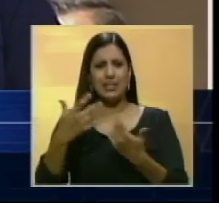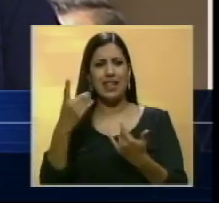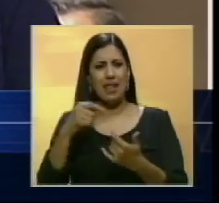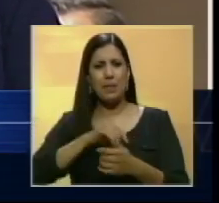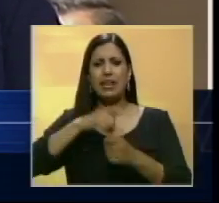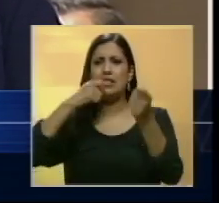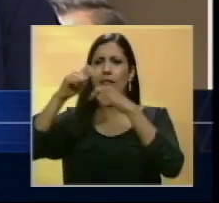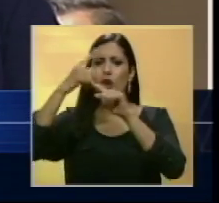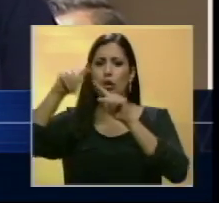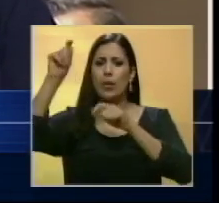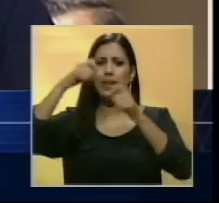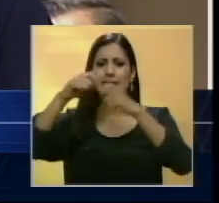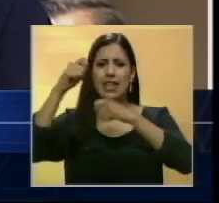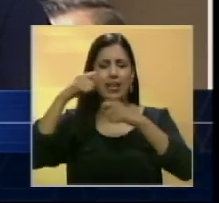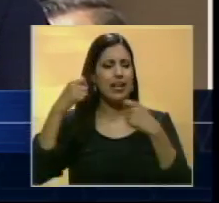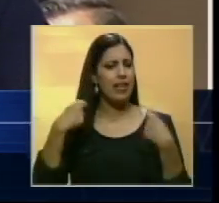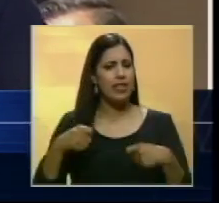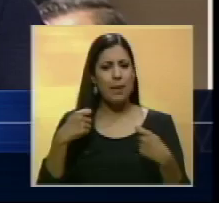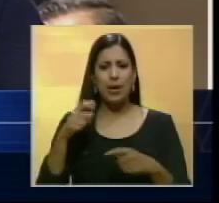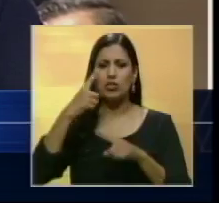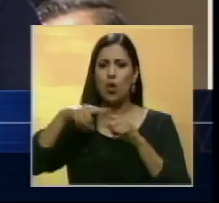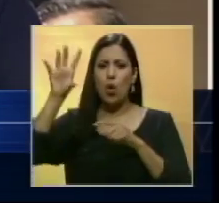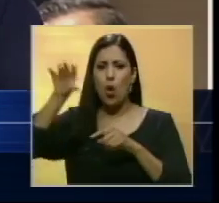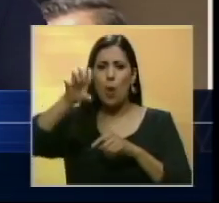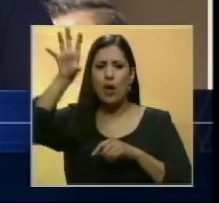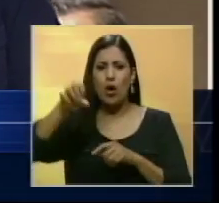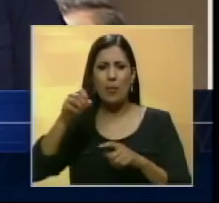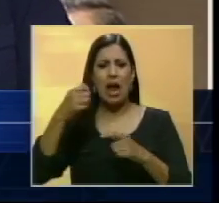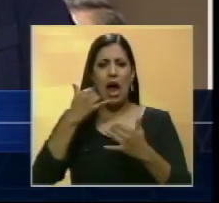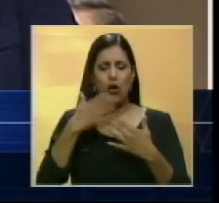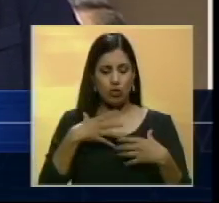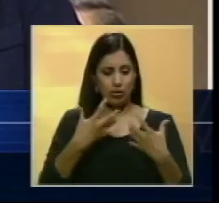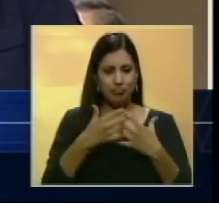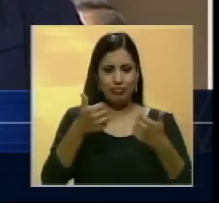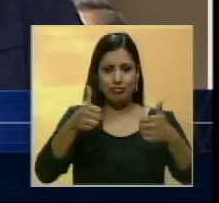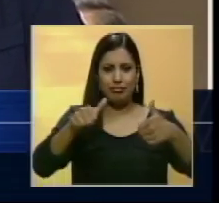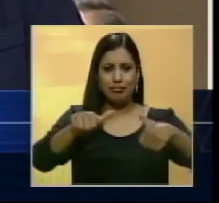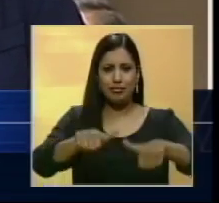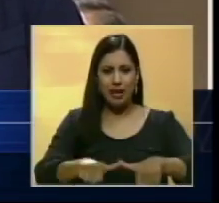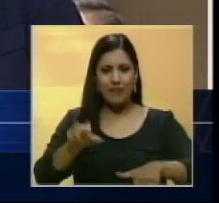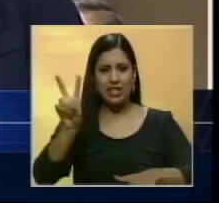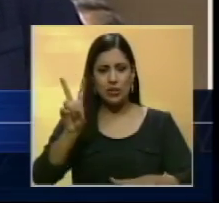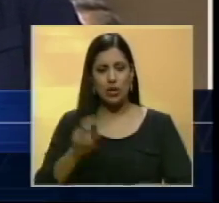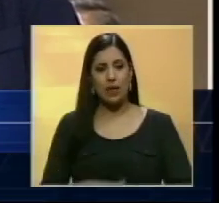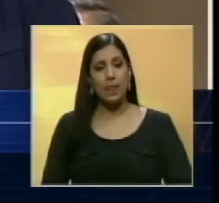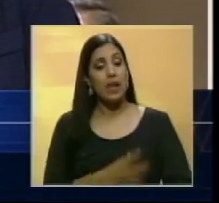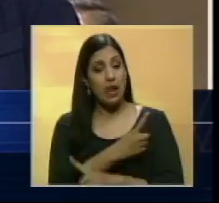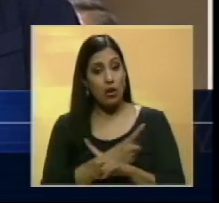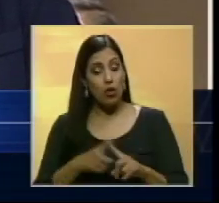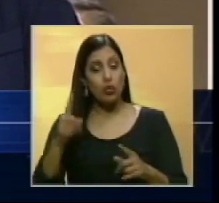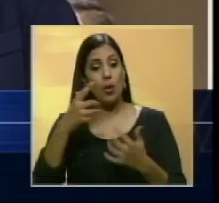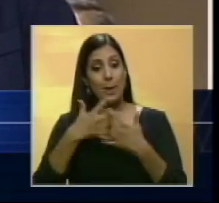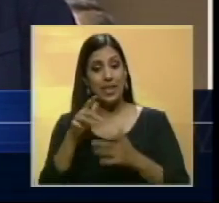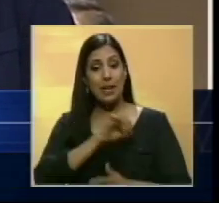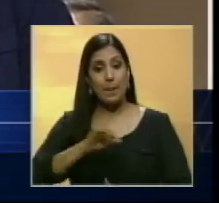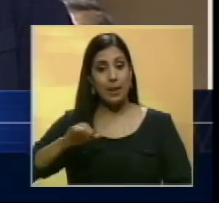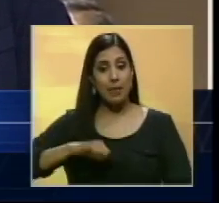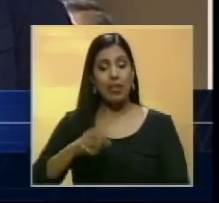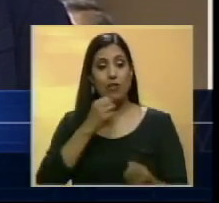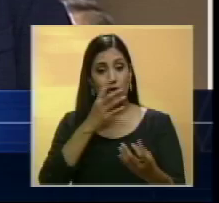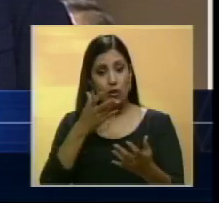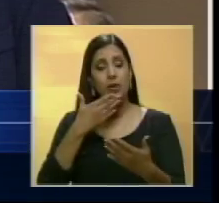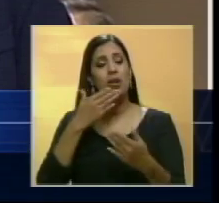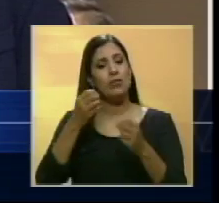que, de acuerdo al documento que acaban de leer, ha venido desplazando la producción nacional. Fedecámaras de esta manera